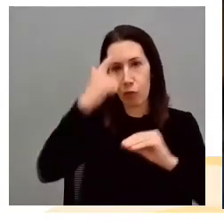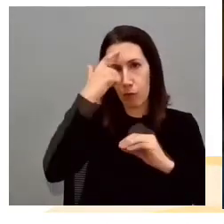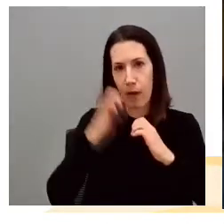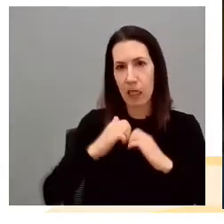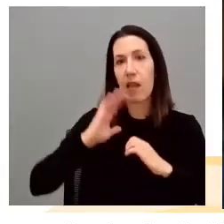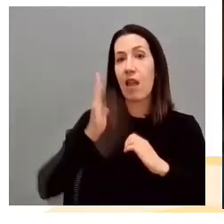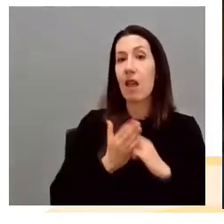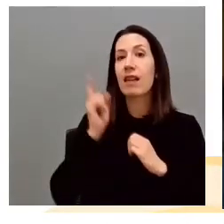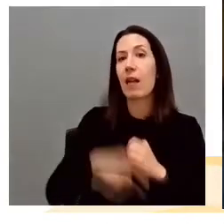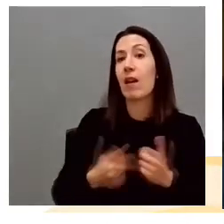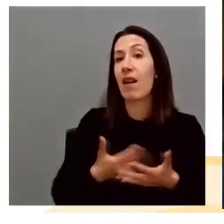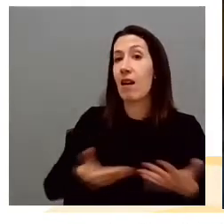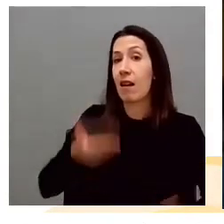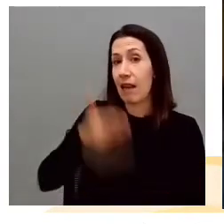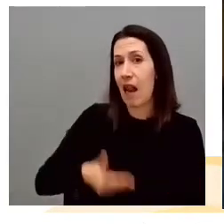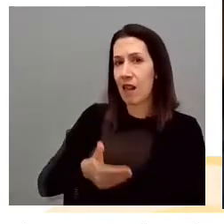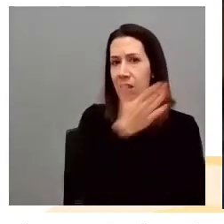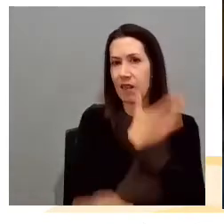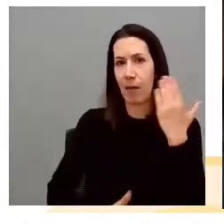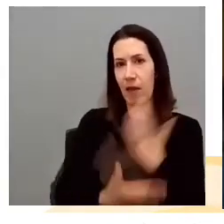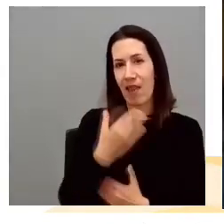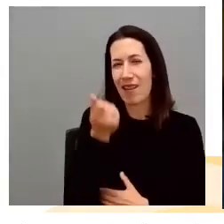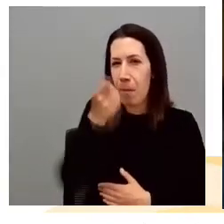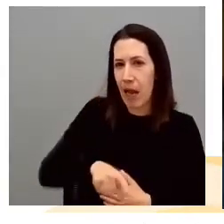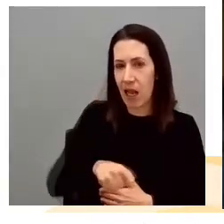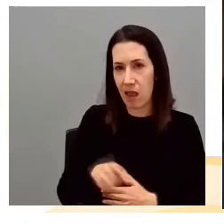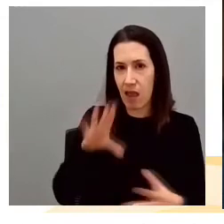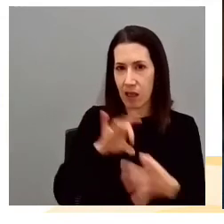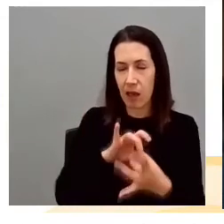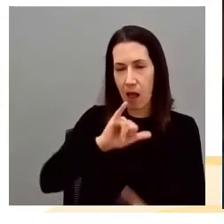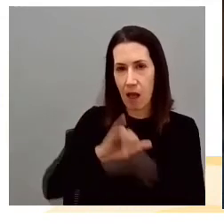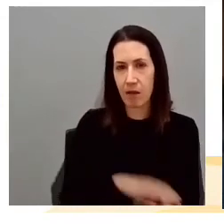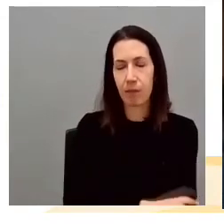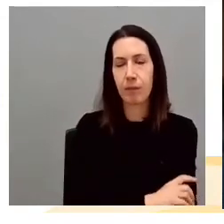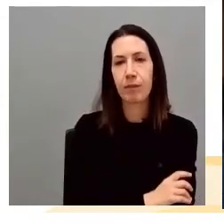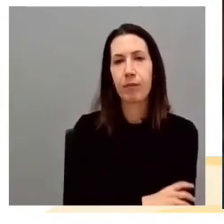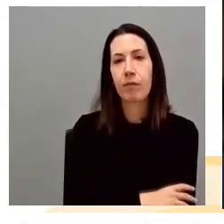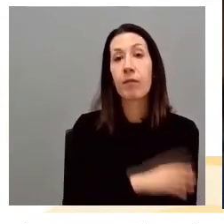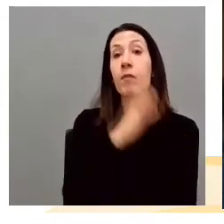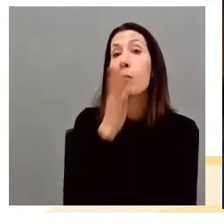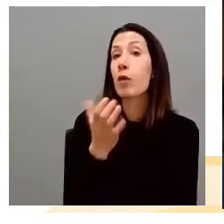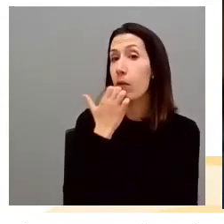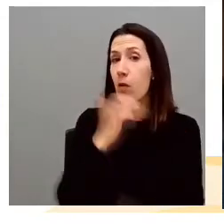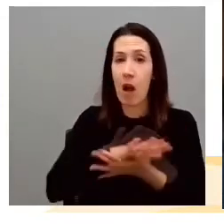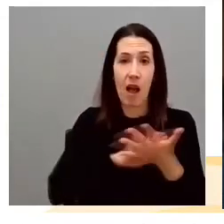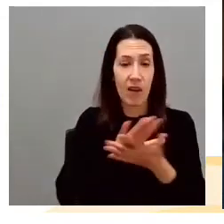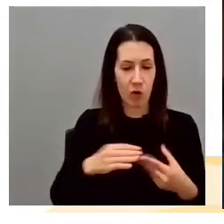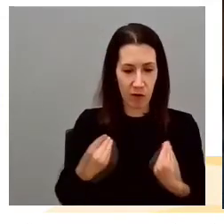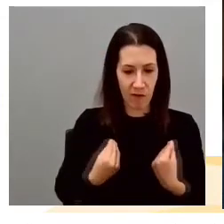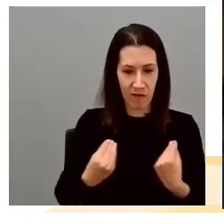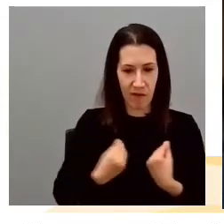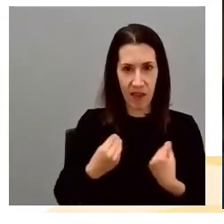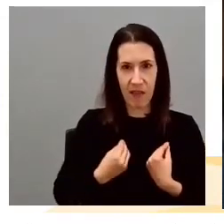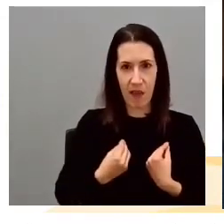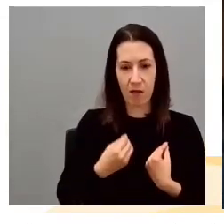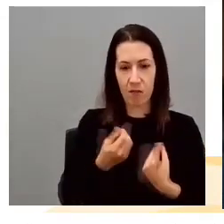grandes discapacidades afines. ¿Por qué, por ejemplo, en términos de vida, de pérdidas de vida, en